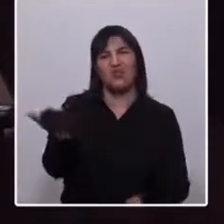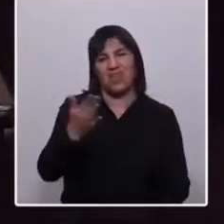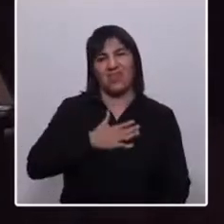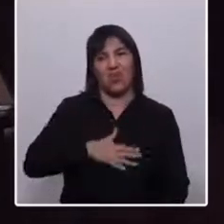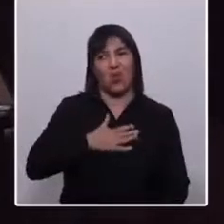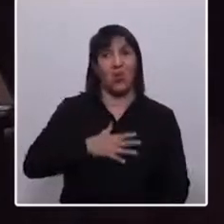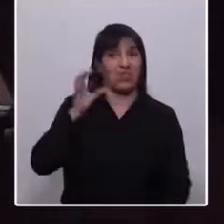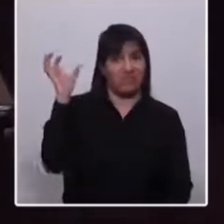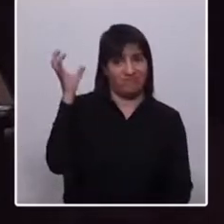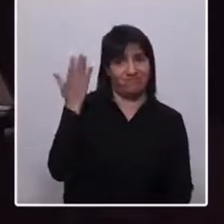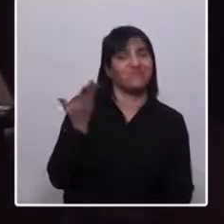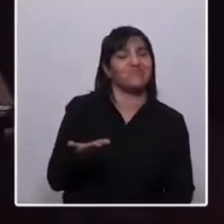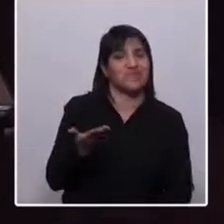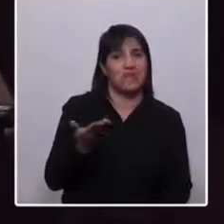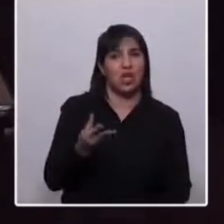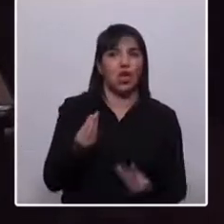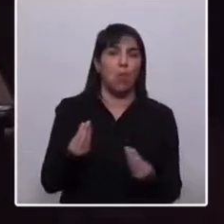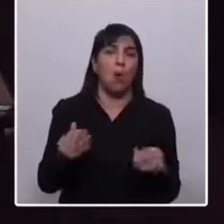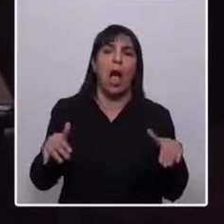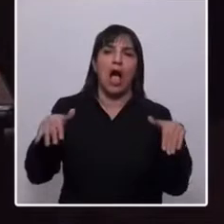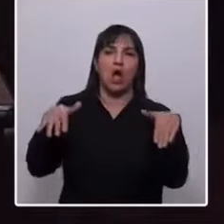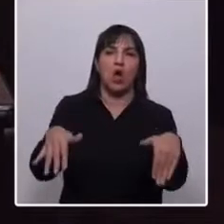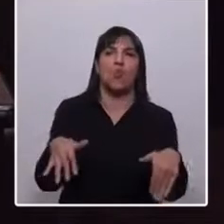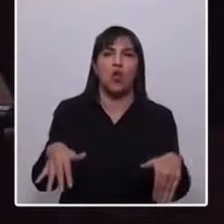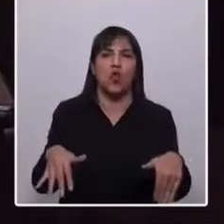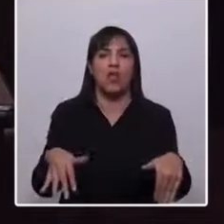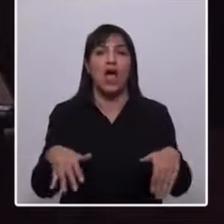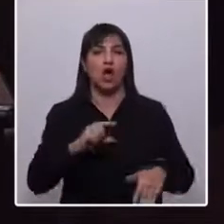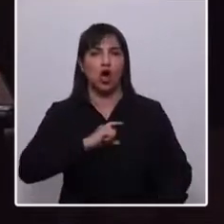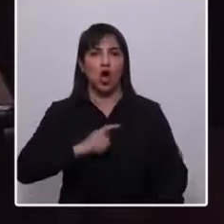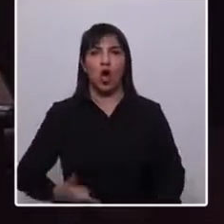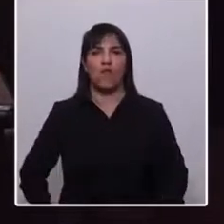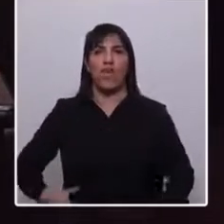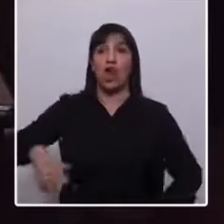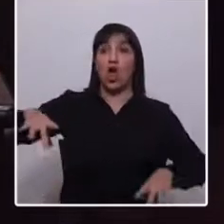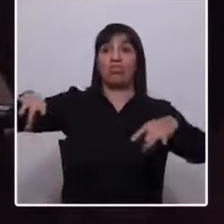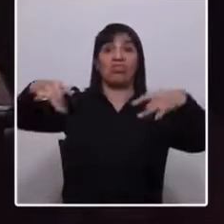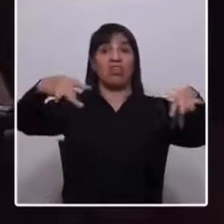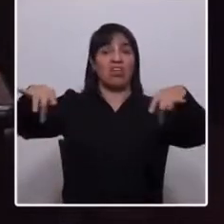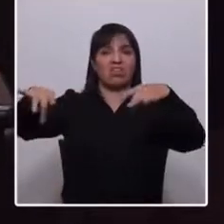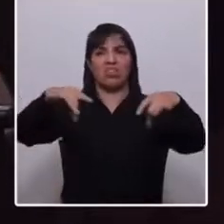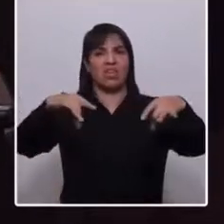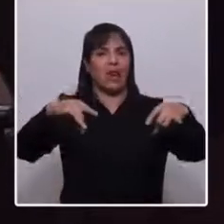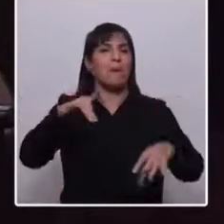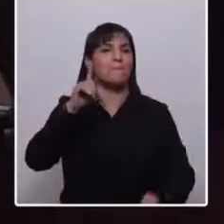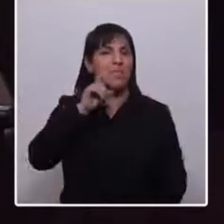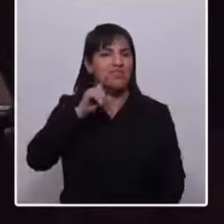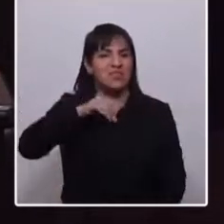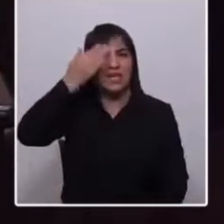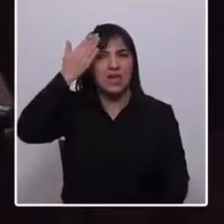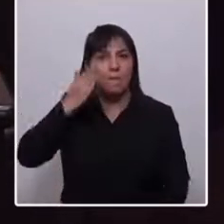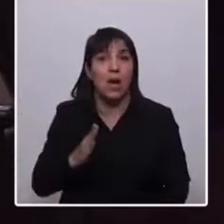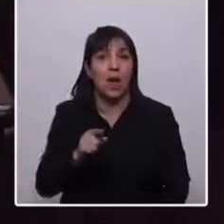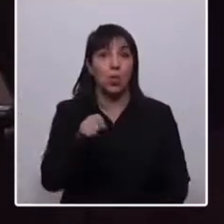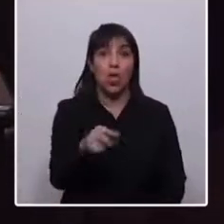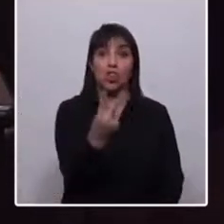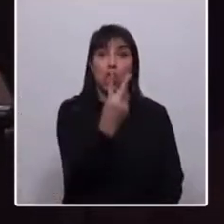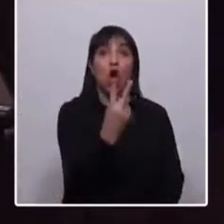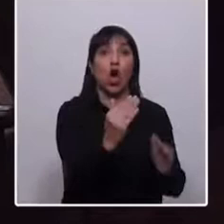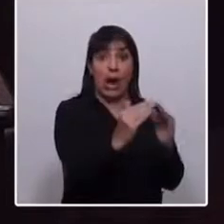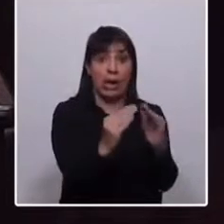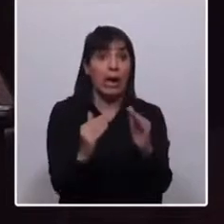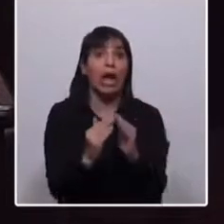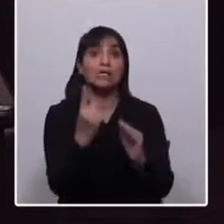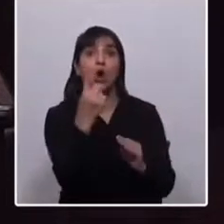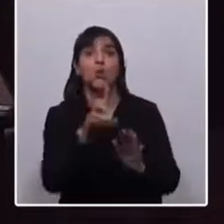¿Cómo les acomoda movernos como títeres? Mentiras malas, tan malas como decir. Si usted tiene dos casas, con la nueva constitución le van a quitar una. Pero miren la